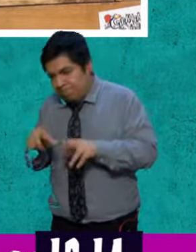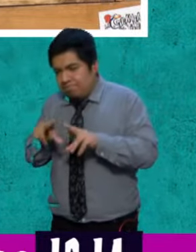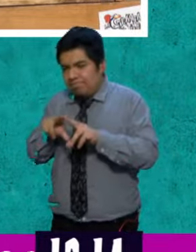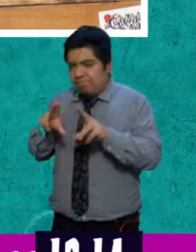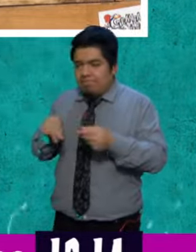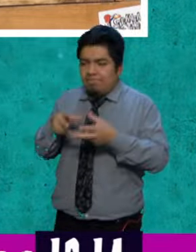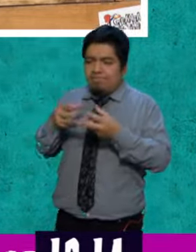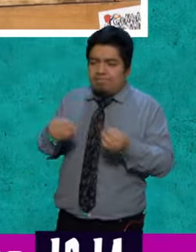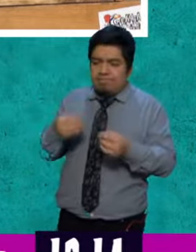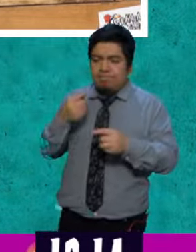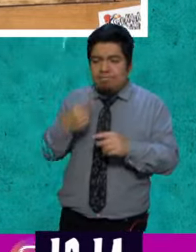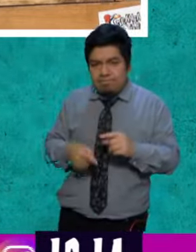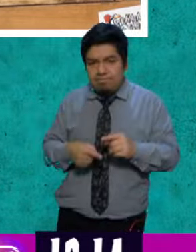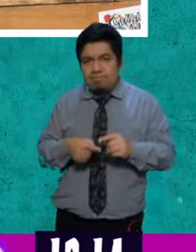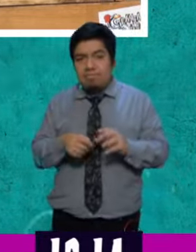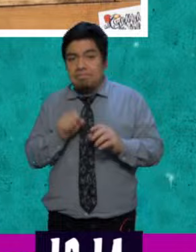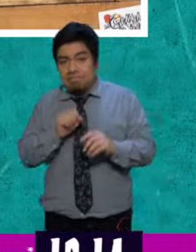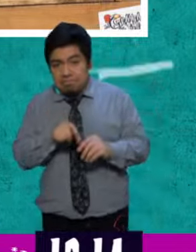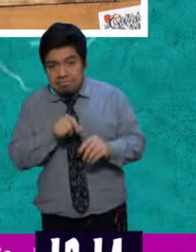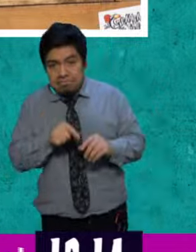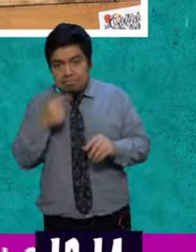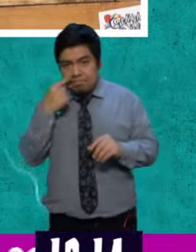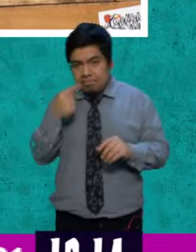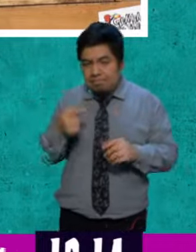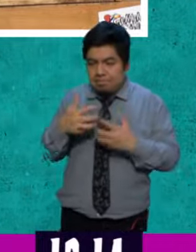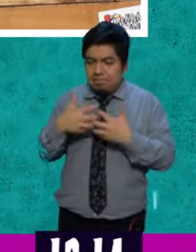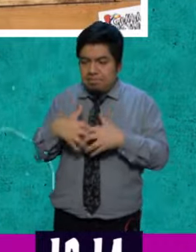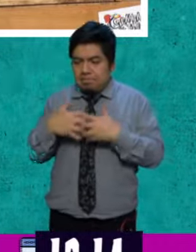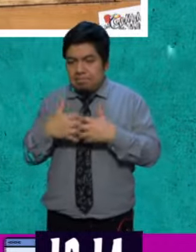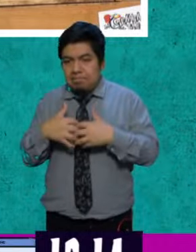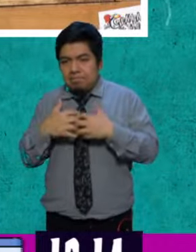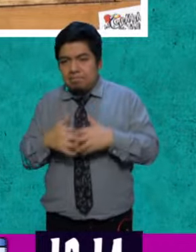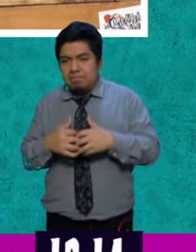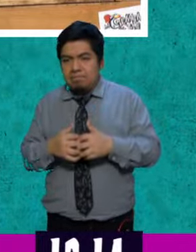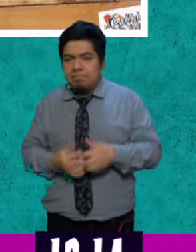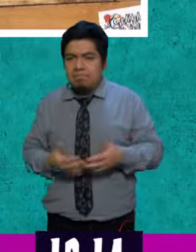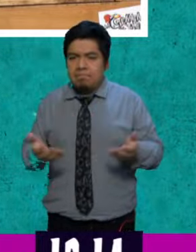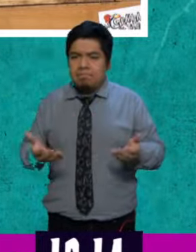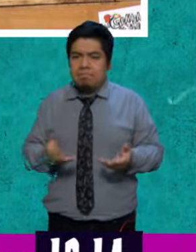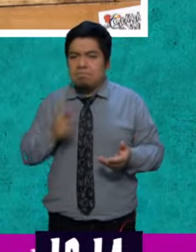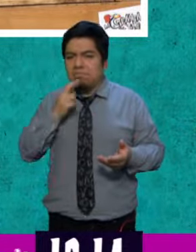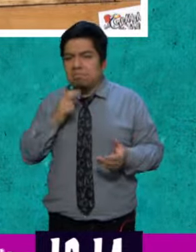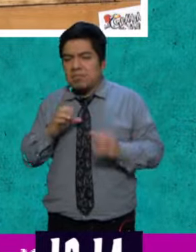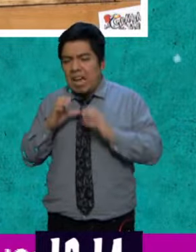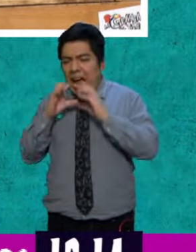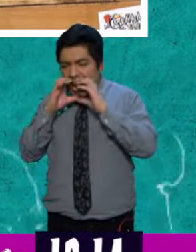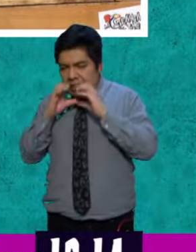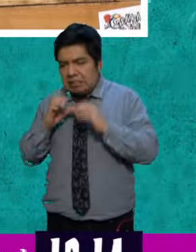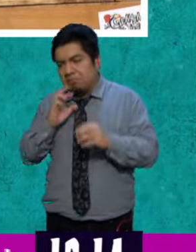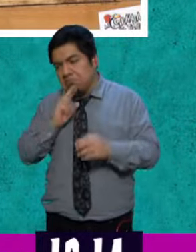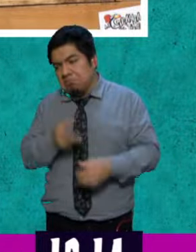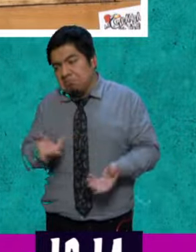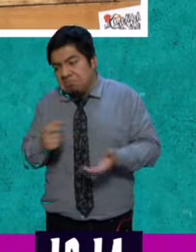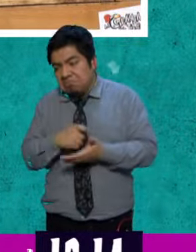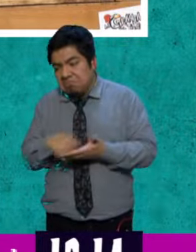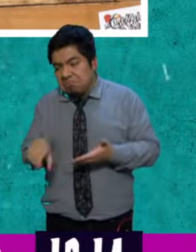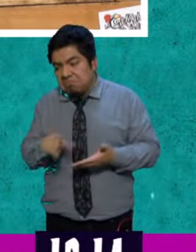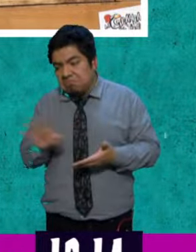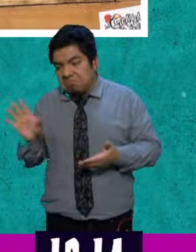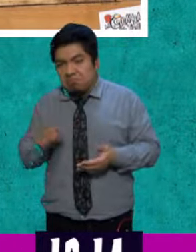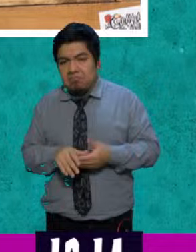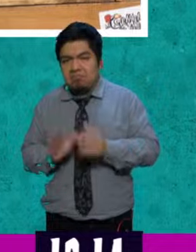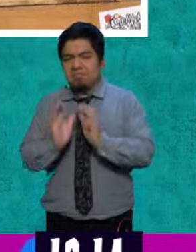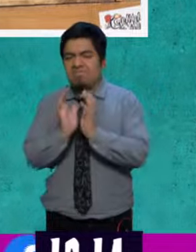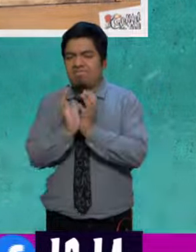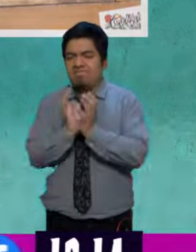O cómo se descongela. Que la misma máquina te pues lo mejor descongela. Mejor se va uno y se compra una hamburguesa, ¿no? Digo, como está canijo. Y luego la piña,